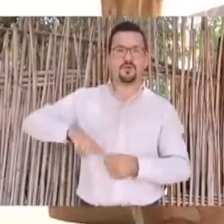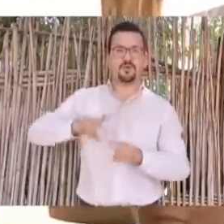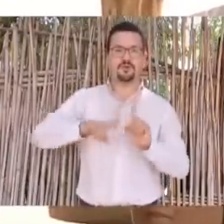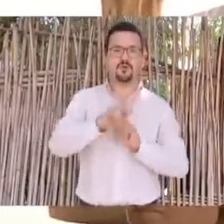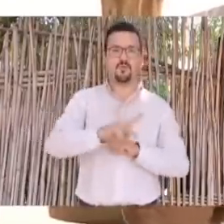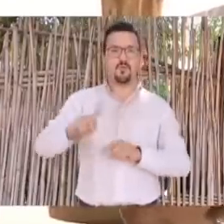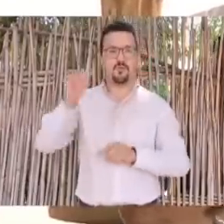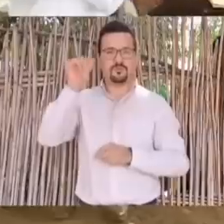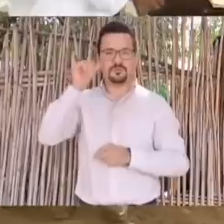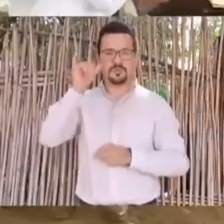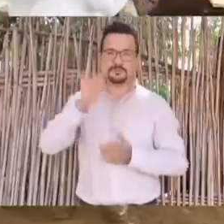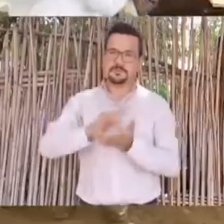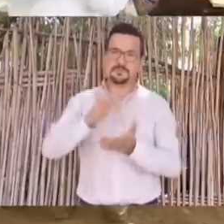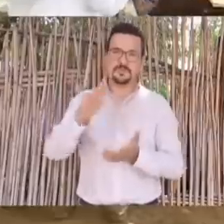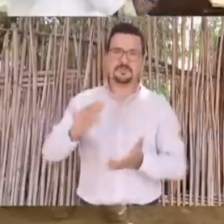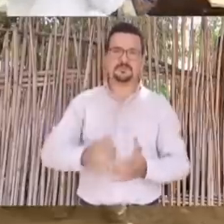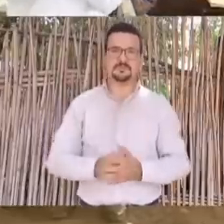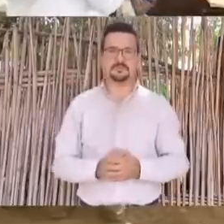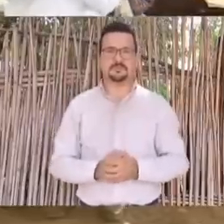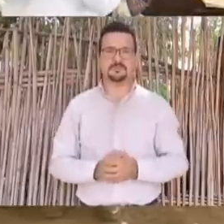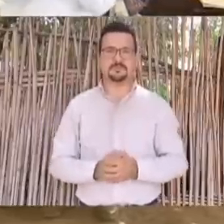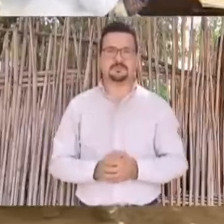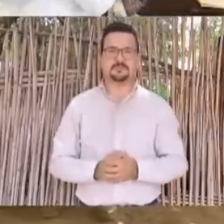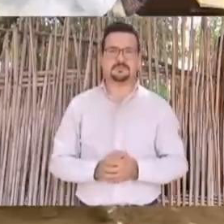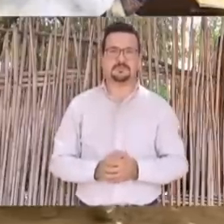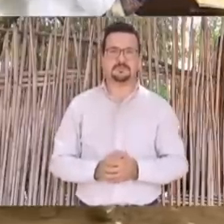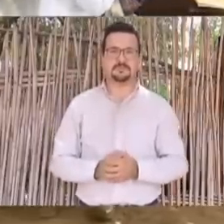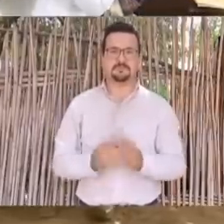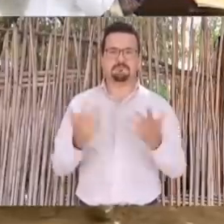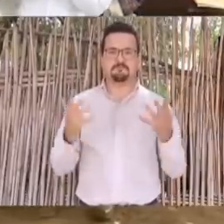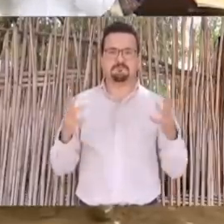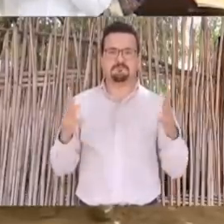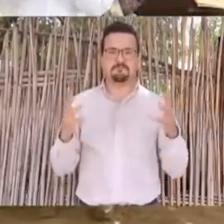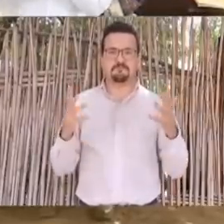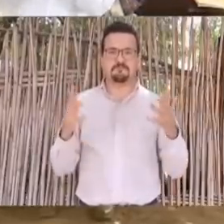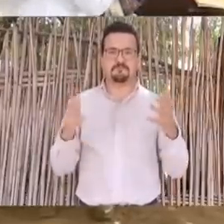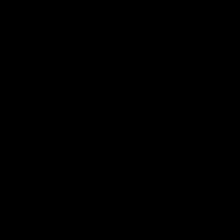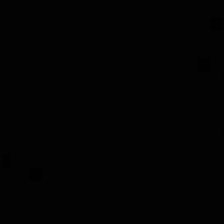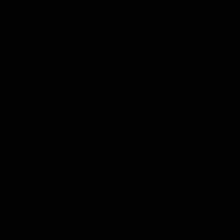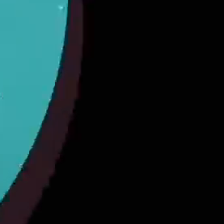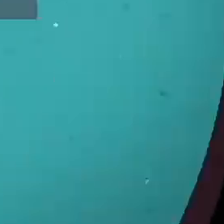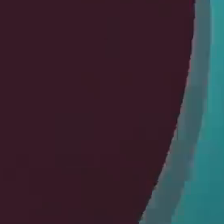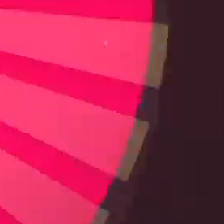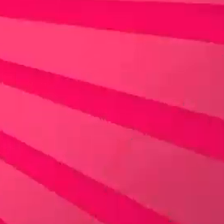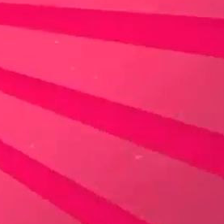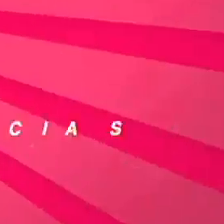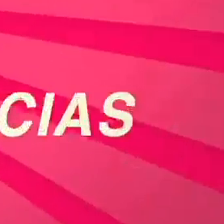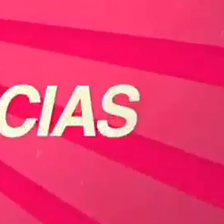Gracias. Antes de que el...